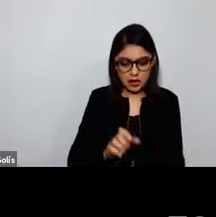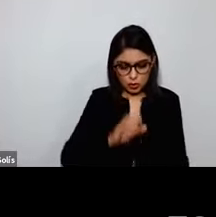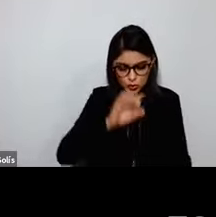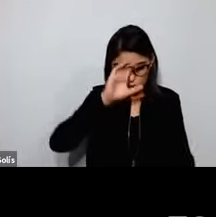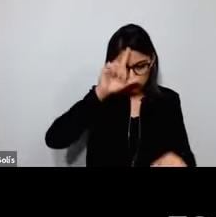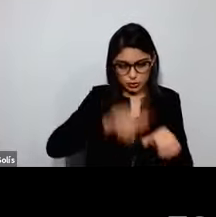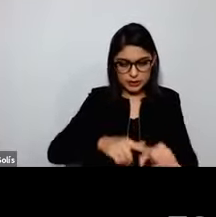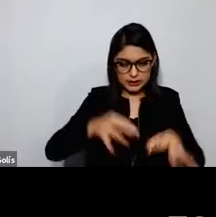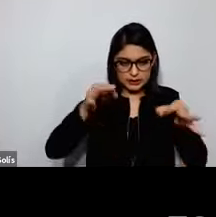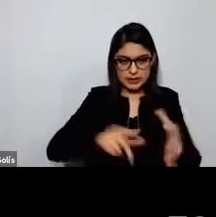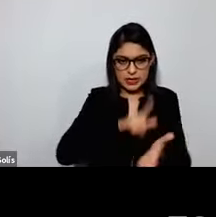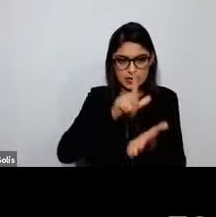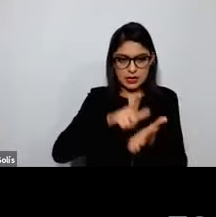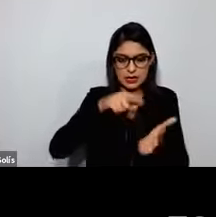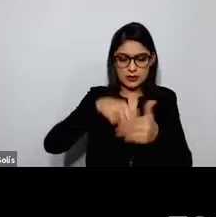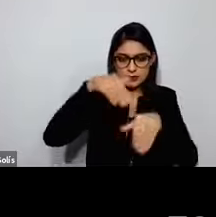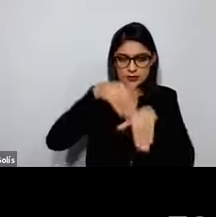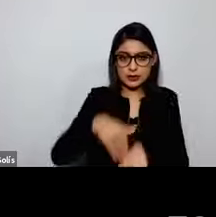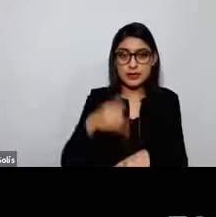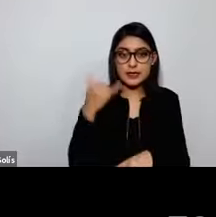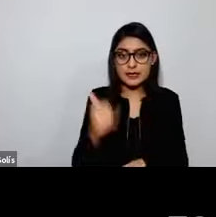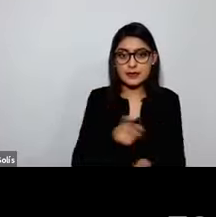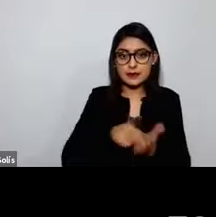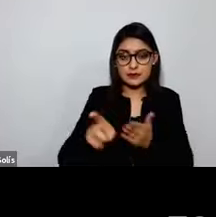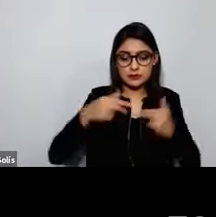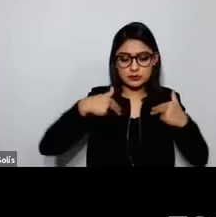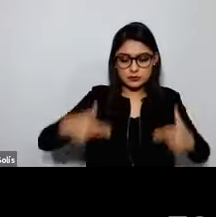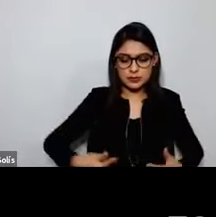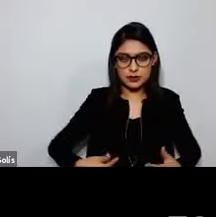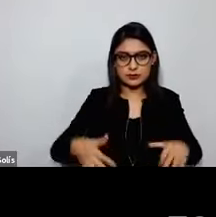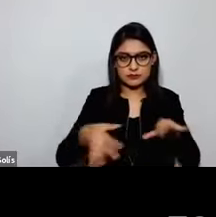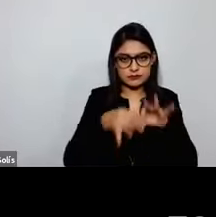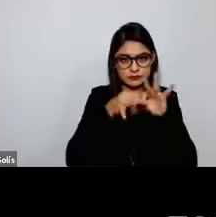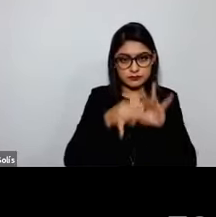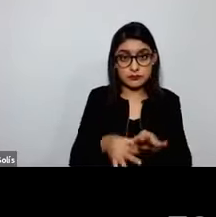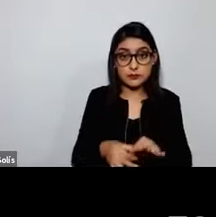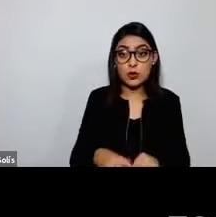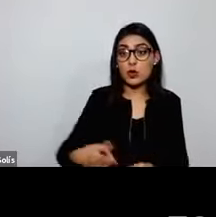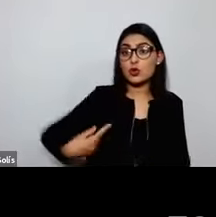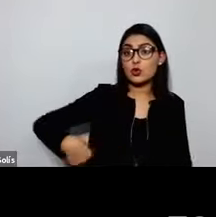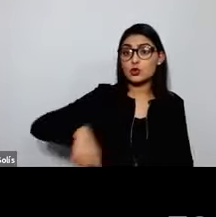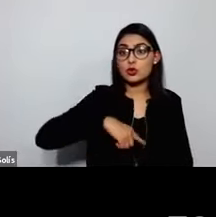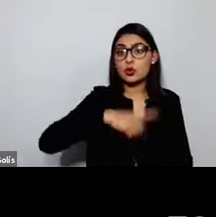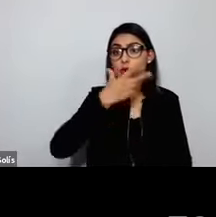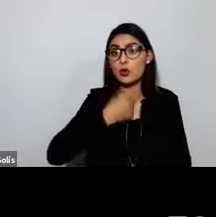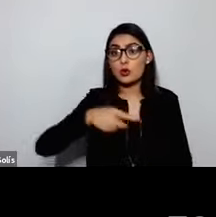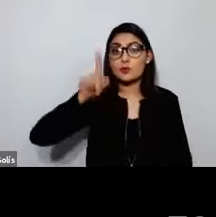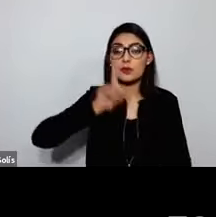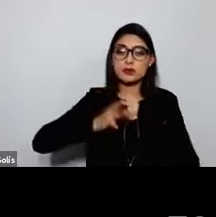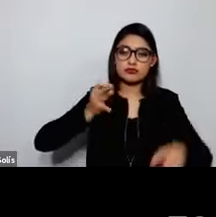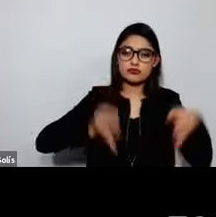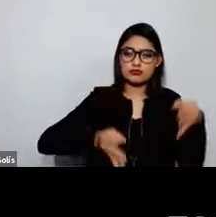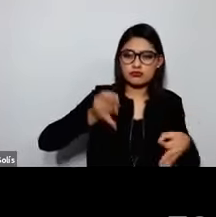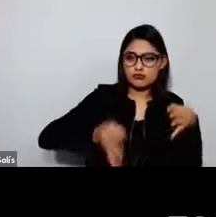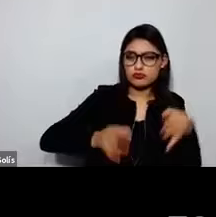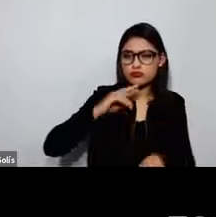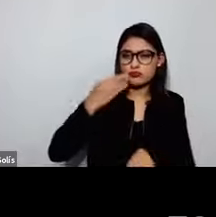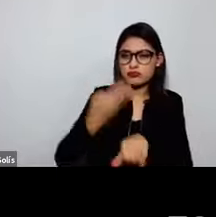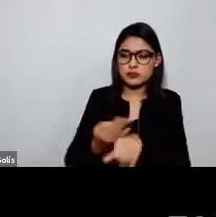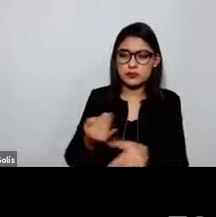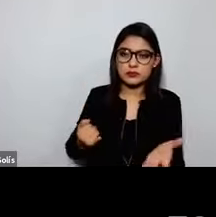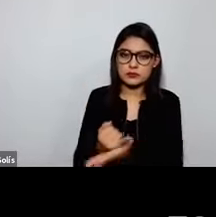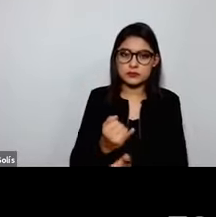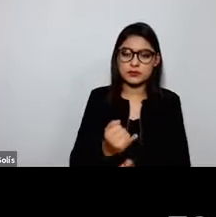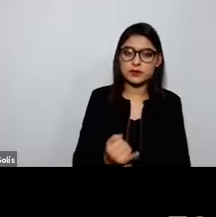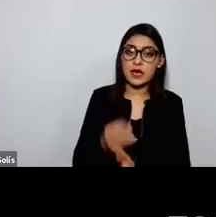respeto de los derechos humanos. Entonces, cuando nosotros y nosotras, quienes juzgamos, hacemos públicas las